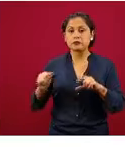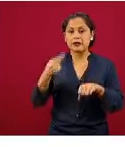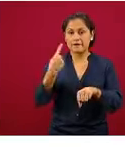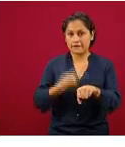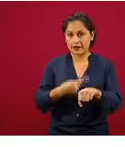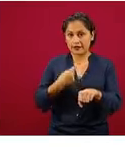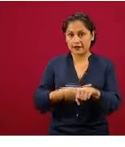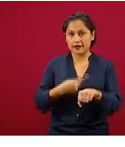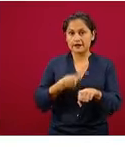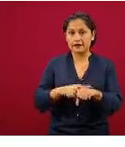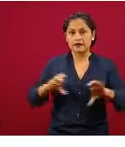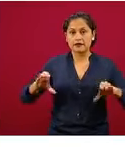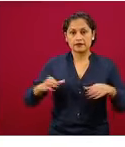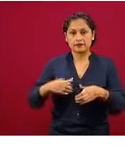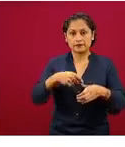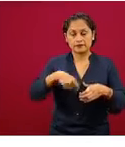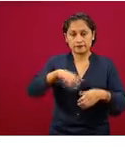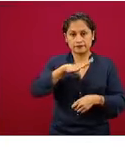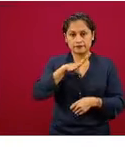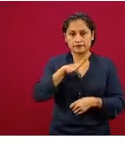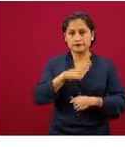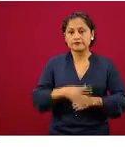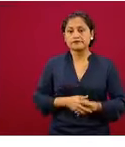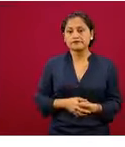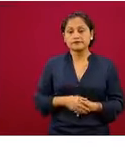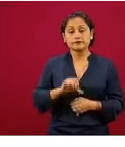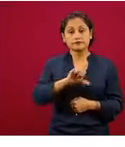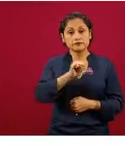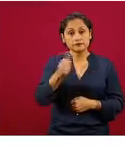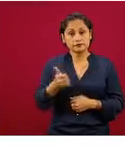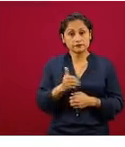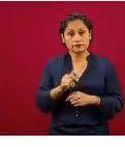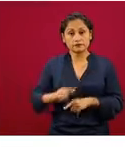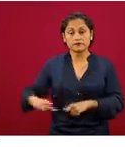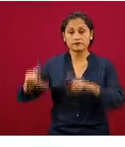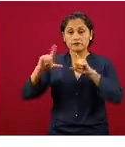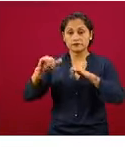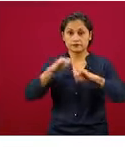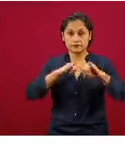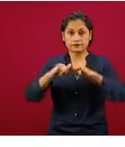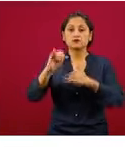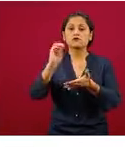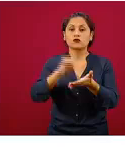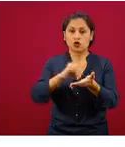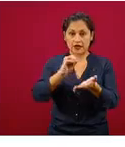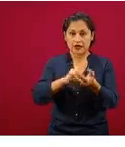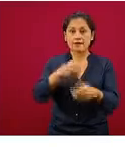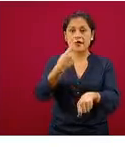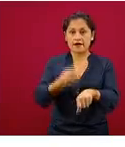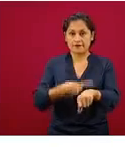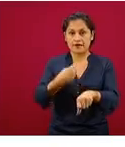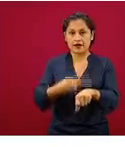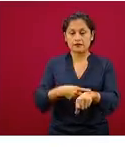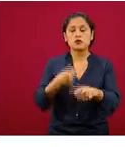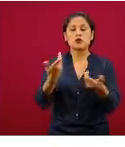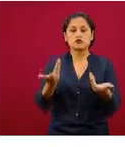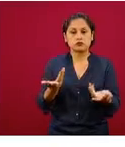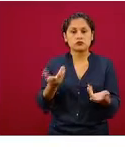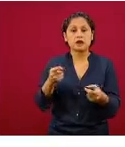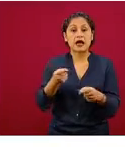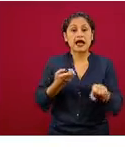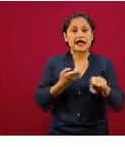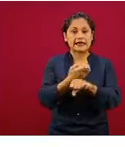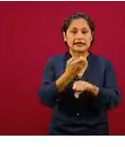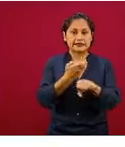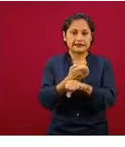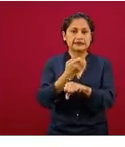enfermedad acumulada. En la siguiente diapositiva vemos ahora sí la epidemia activa, por lo tanto son menos ya los estados que